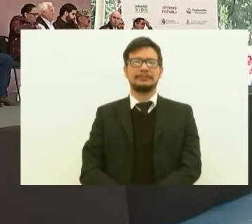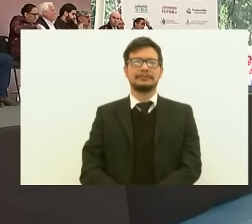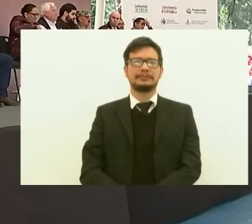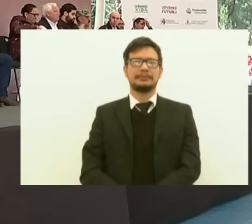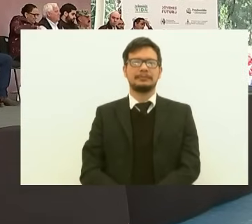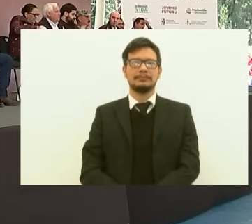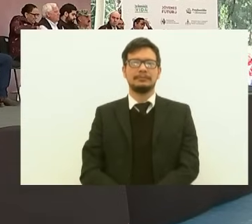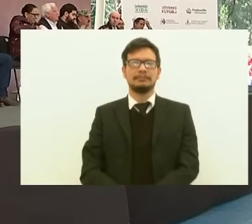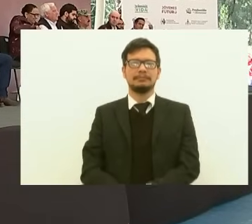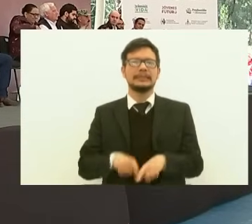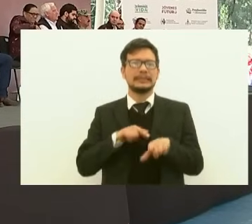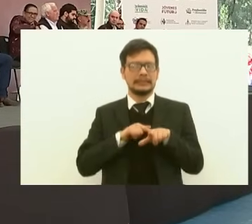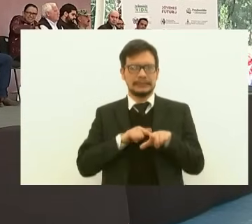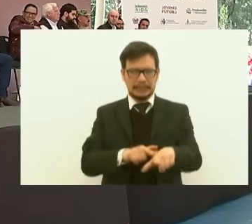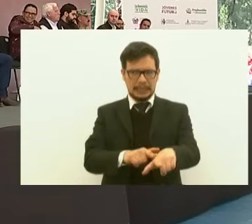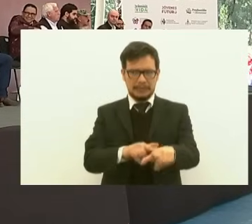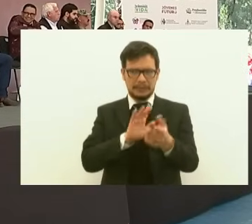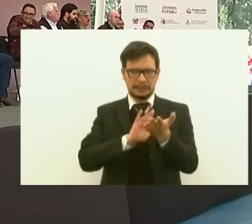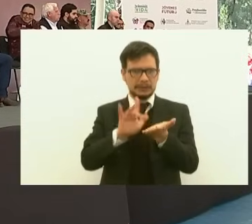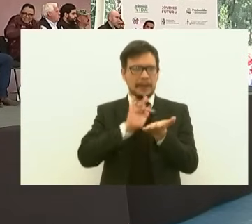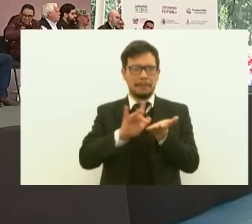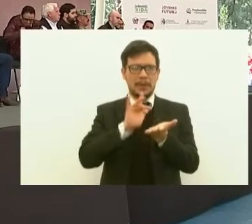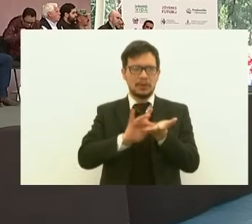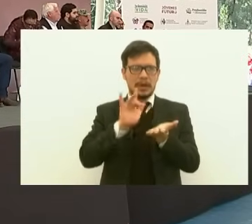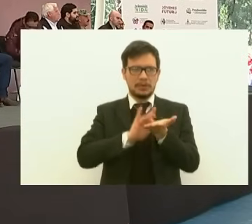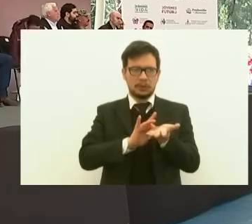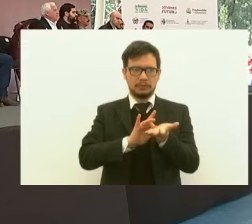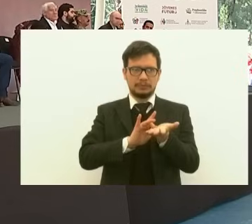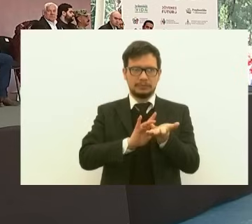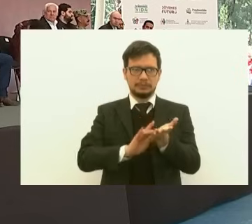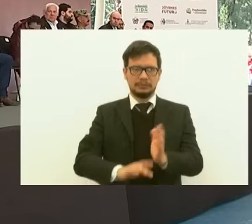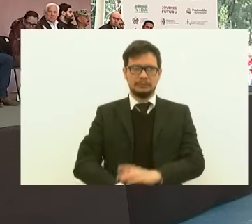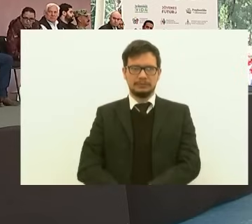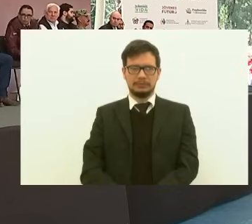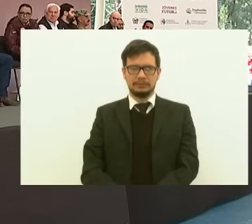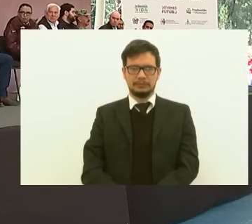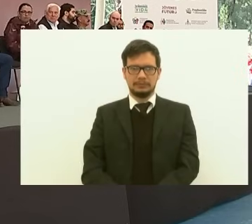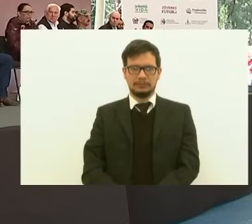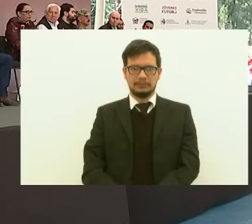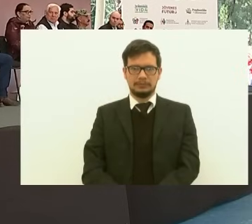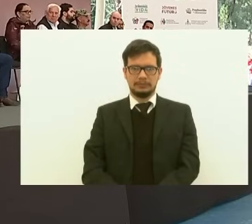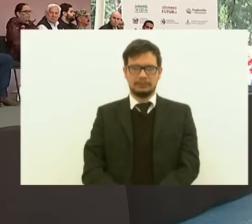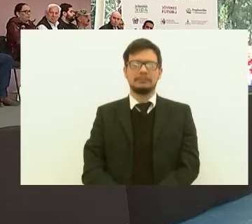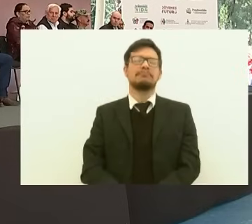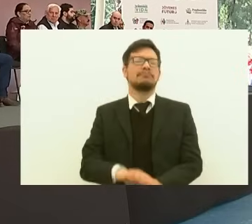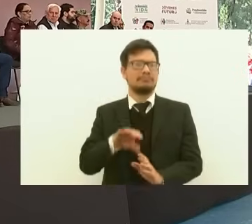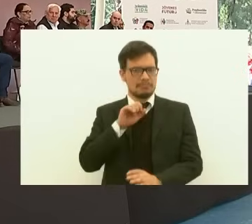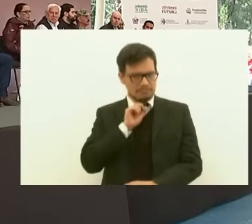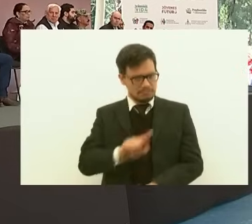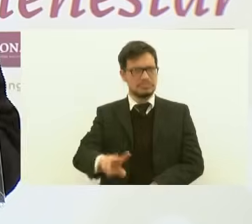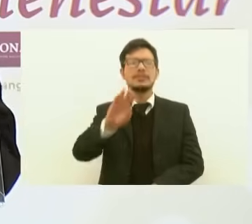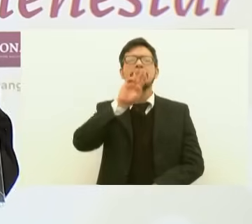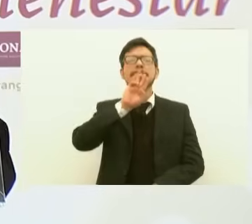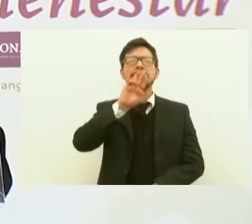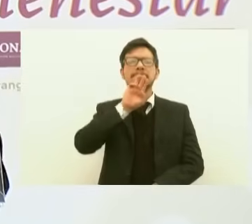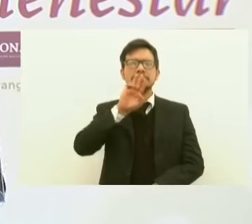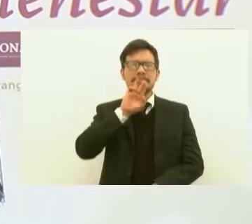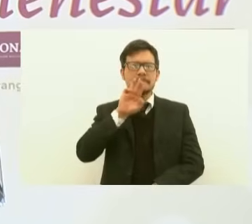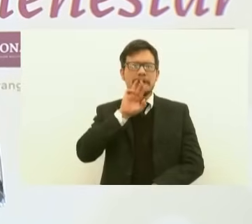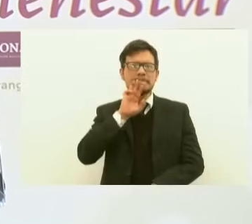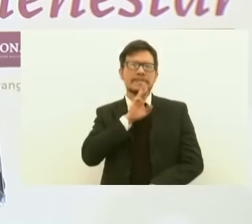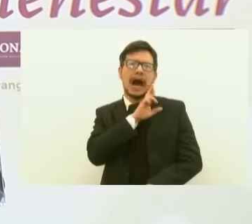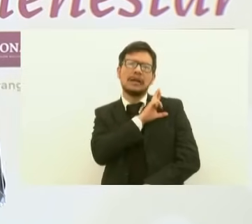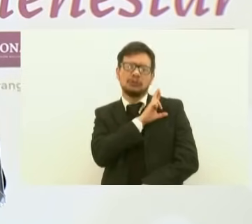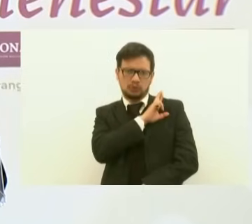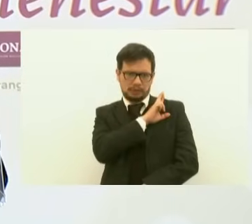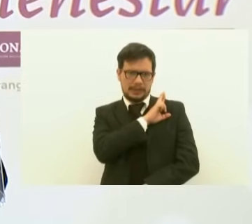Vamos a seguir apoyando a madres solteras con becas para sus niñas,